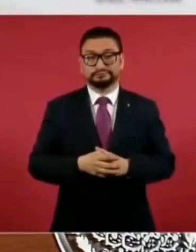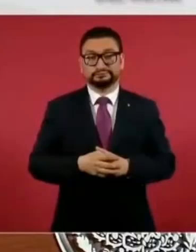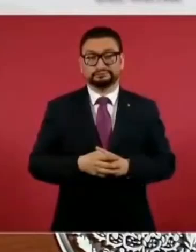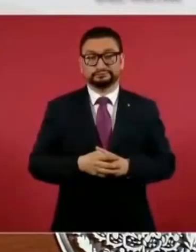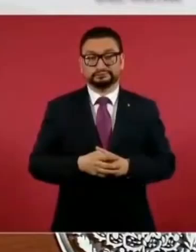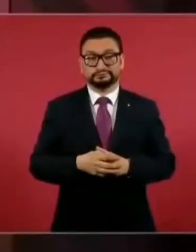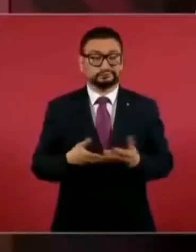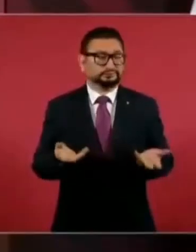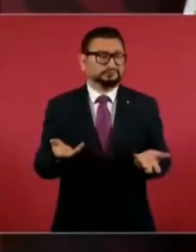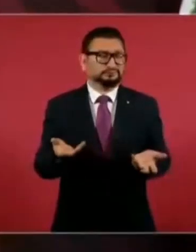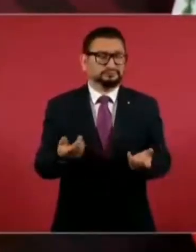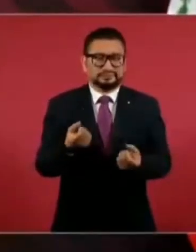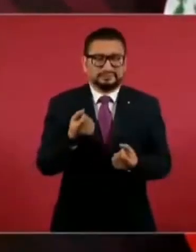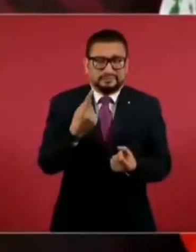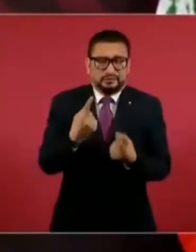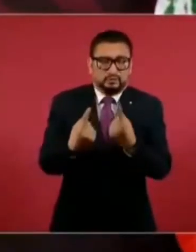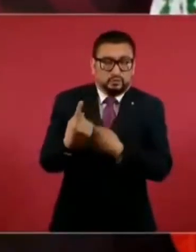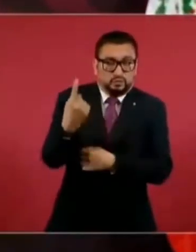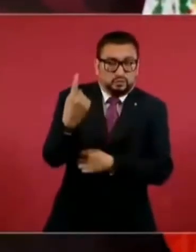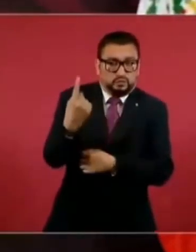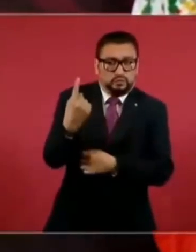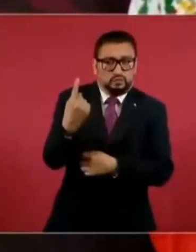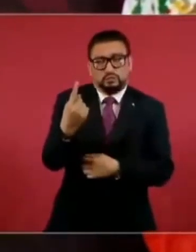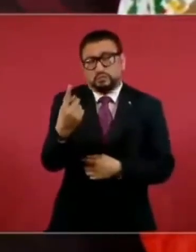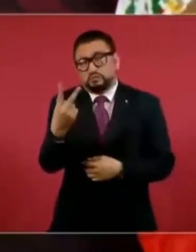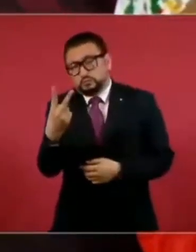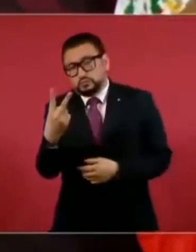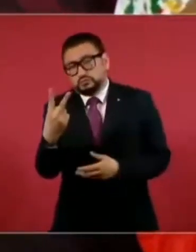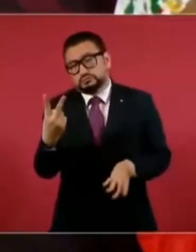Si acaso 1, 2.